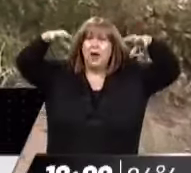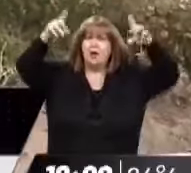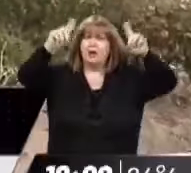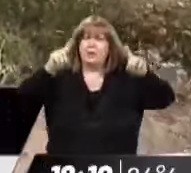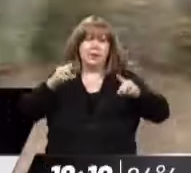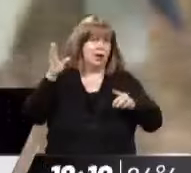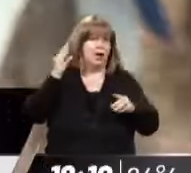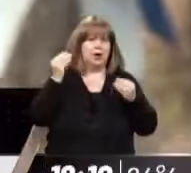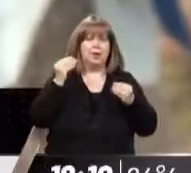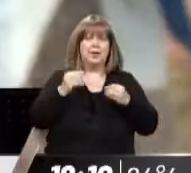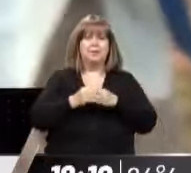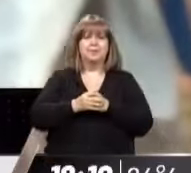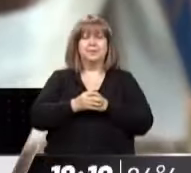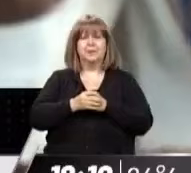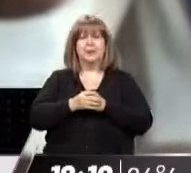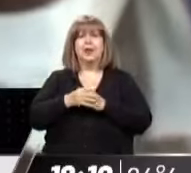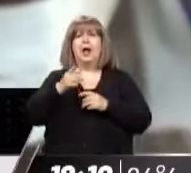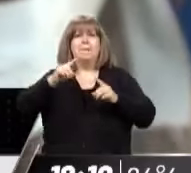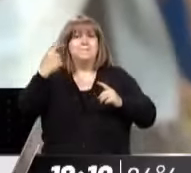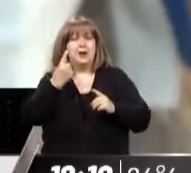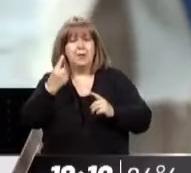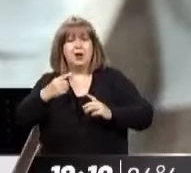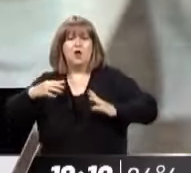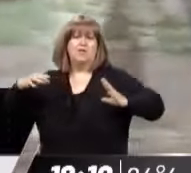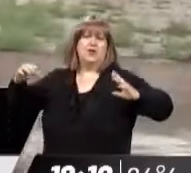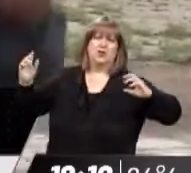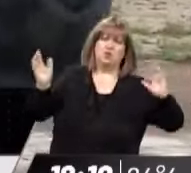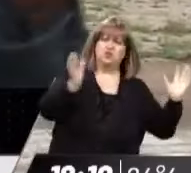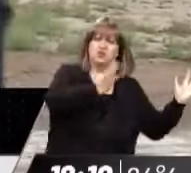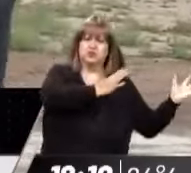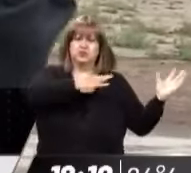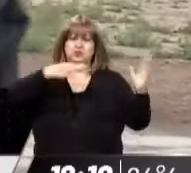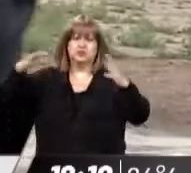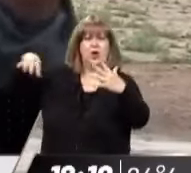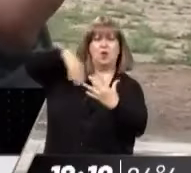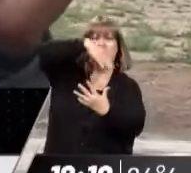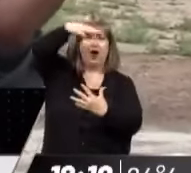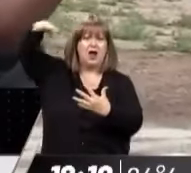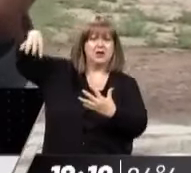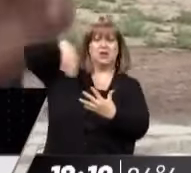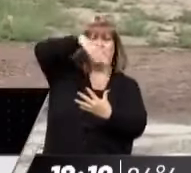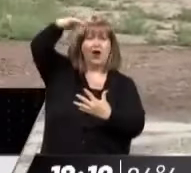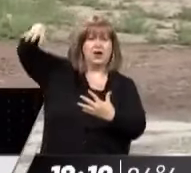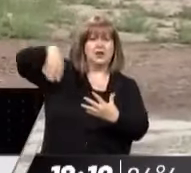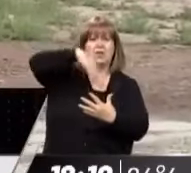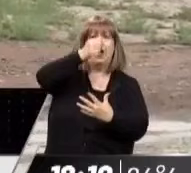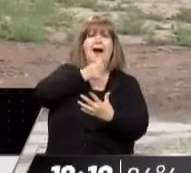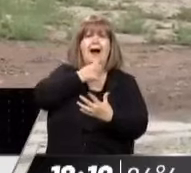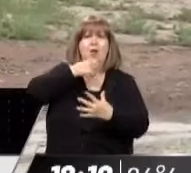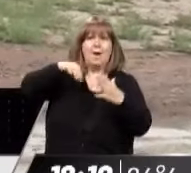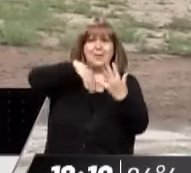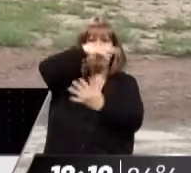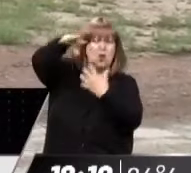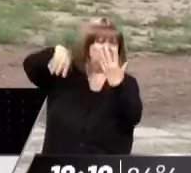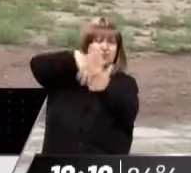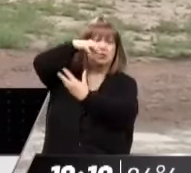¿Mucha agua, granizo? Acá vino una ráfaga de viento muy fuerte y se molineaba así, daba vuelta el agua, el viento. Y bueno,